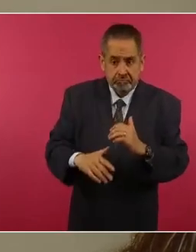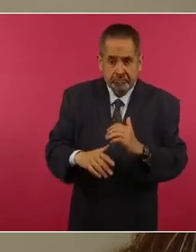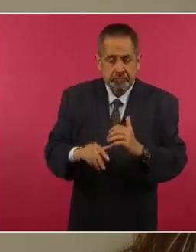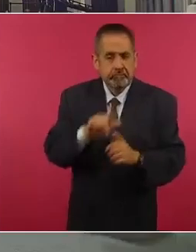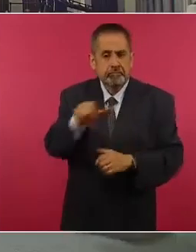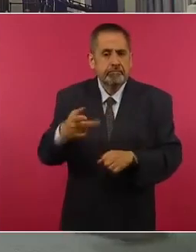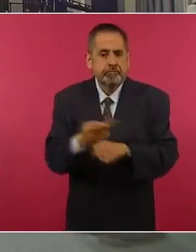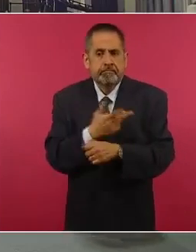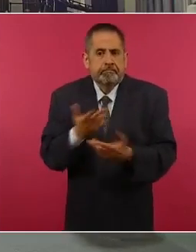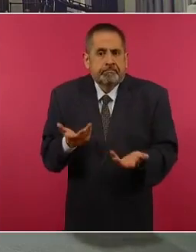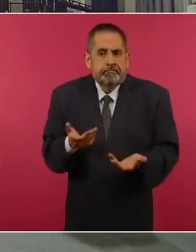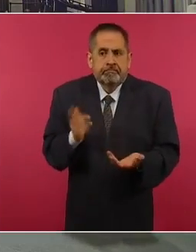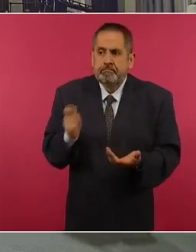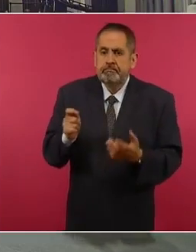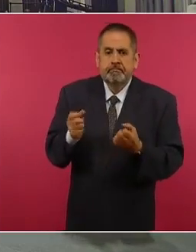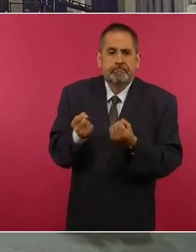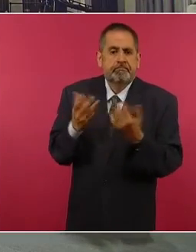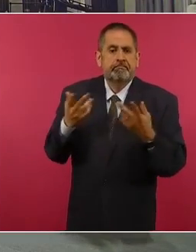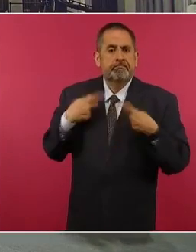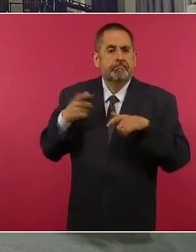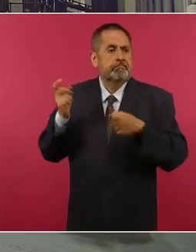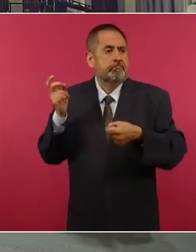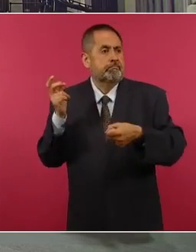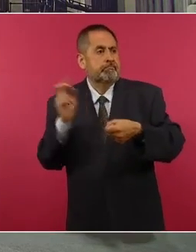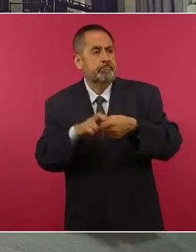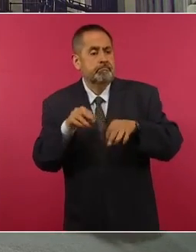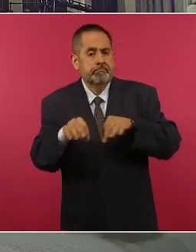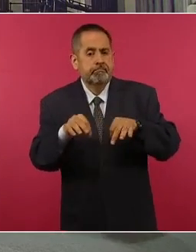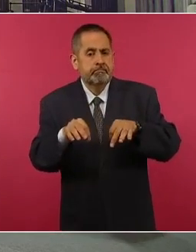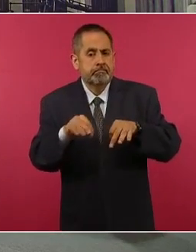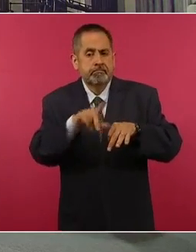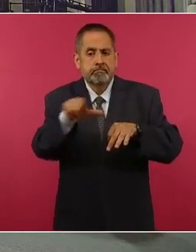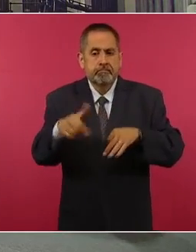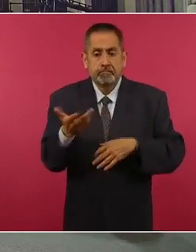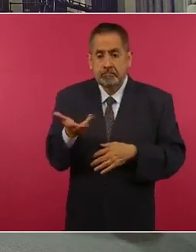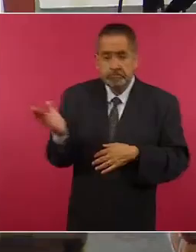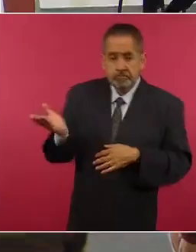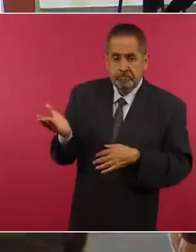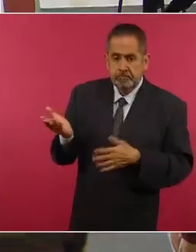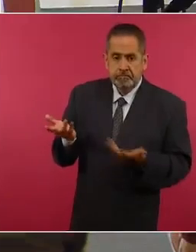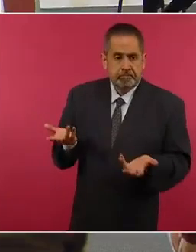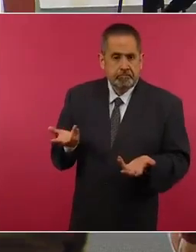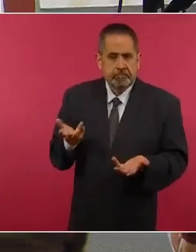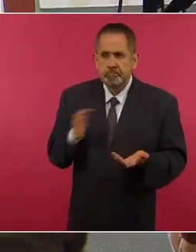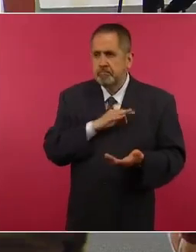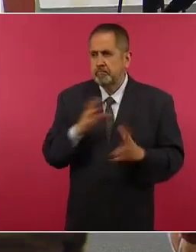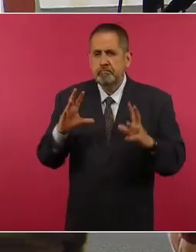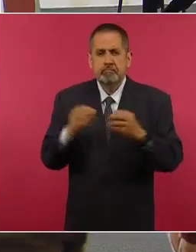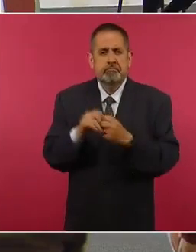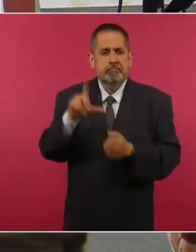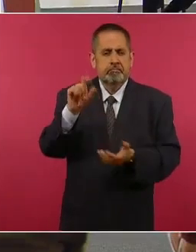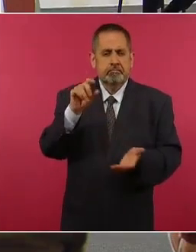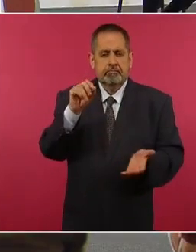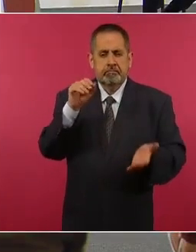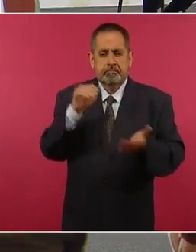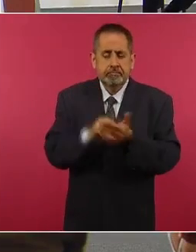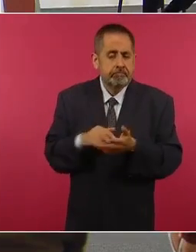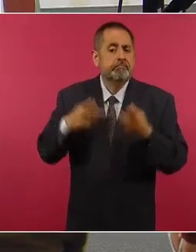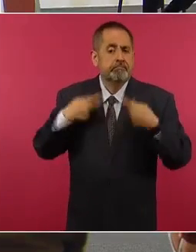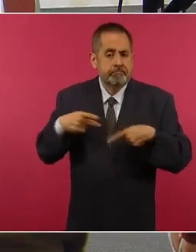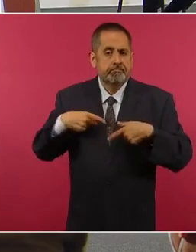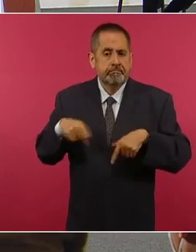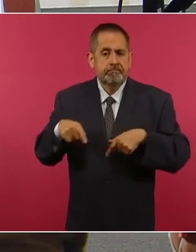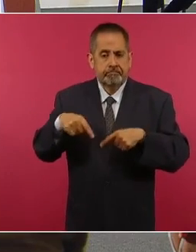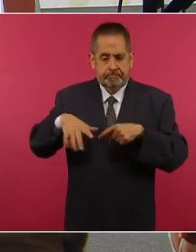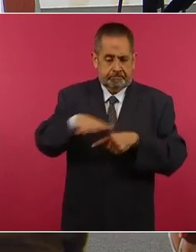¿Qué pasará acerca de todas estas personas que van a ser desempleados? Hablamos de 20,000 personas empleadas en